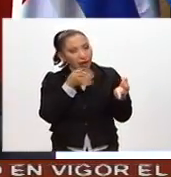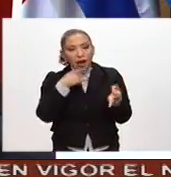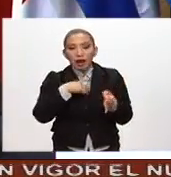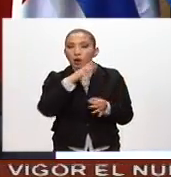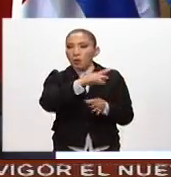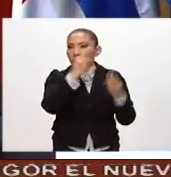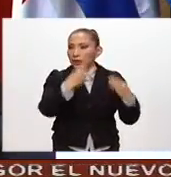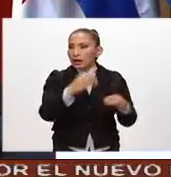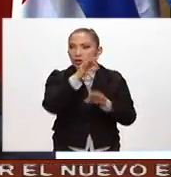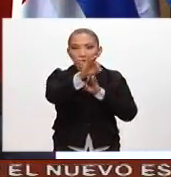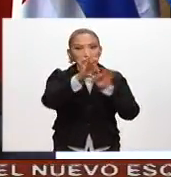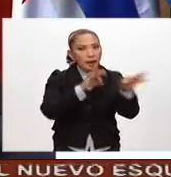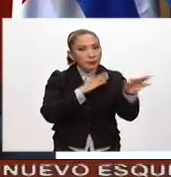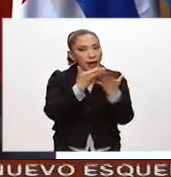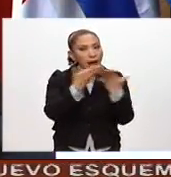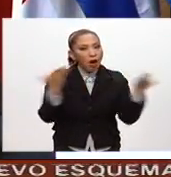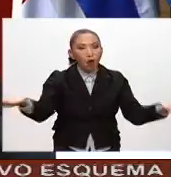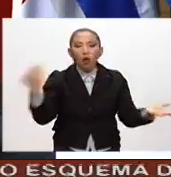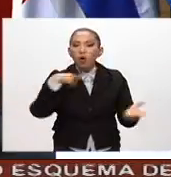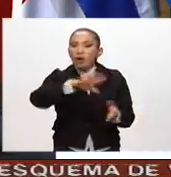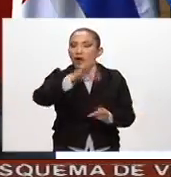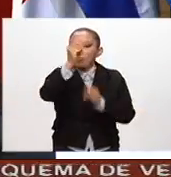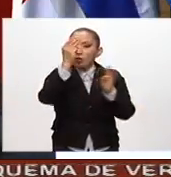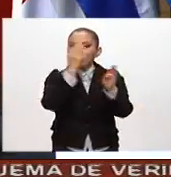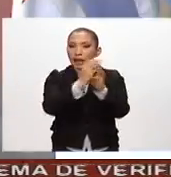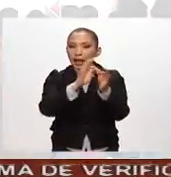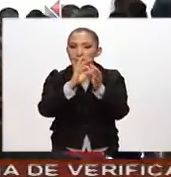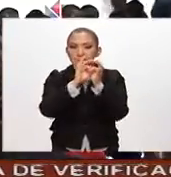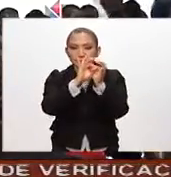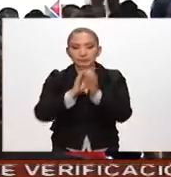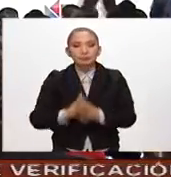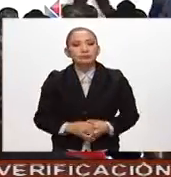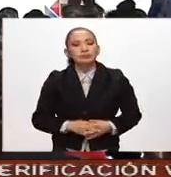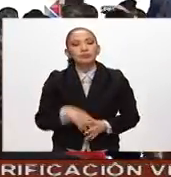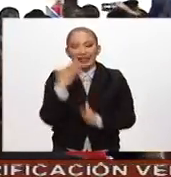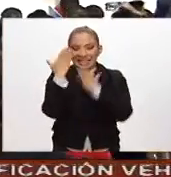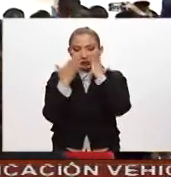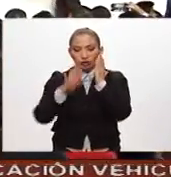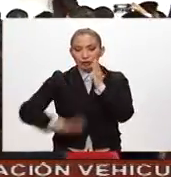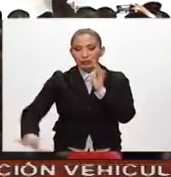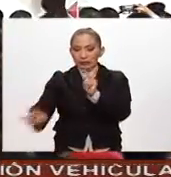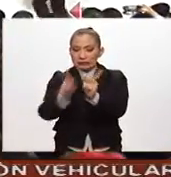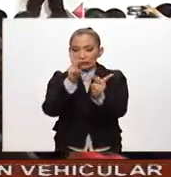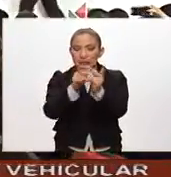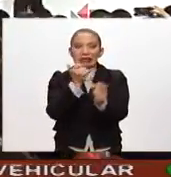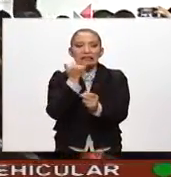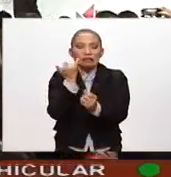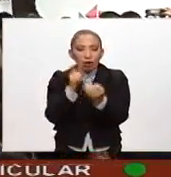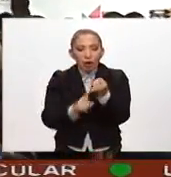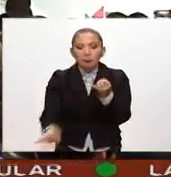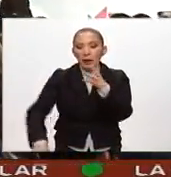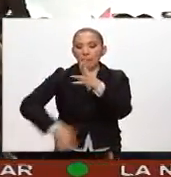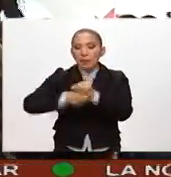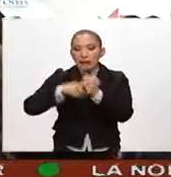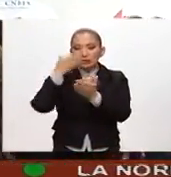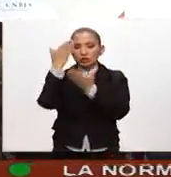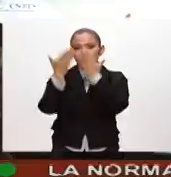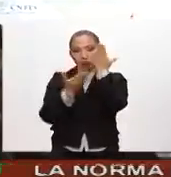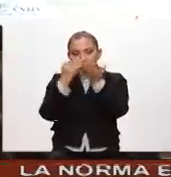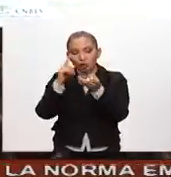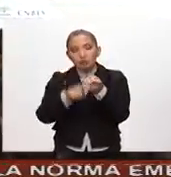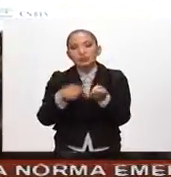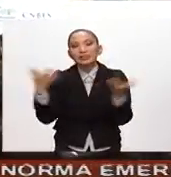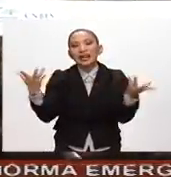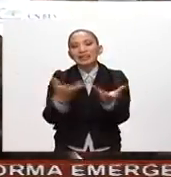un mercado laboral que ahora es un mercado mundializado. Los estudiantes perfeccionarán el idioma, complementarán sus estudios